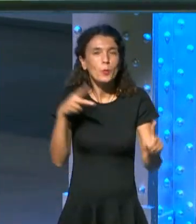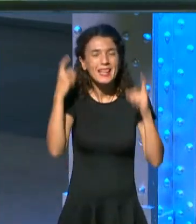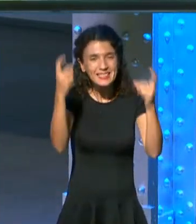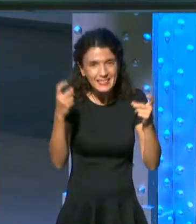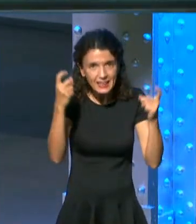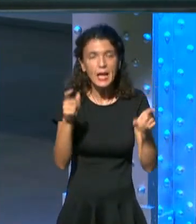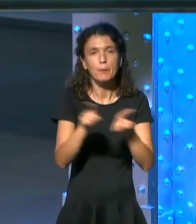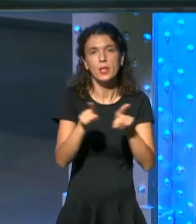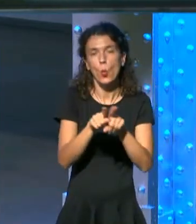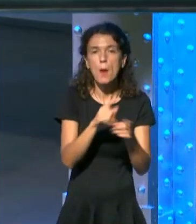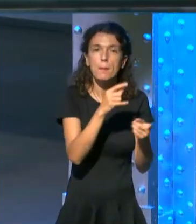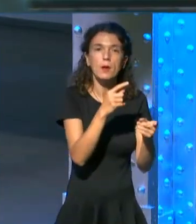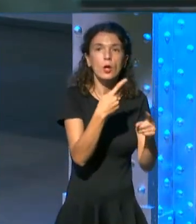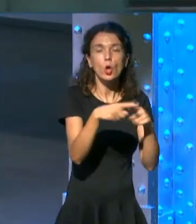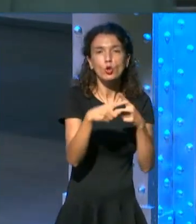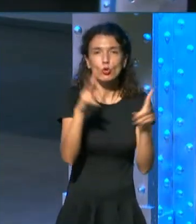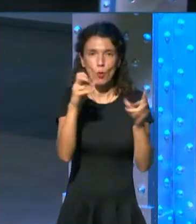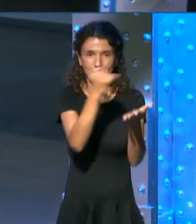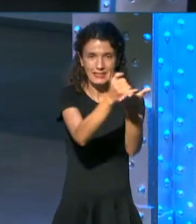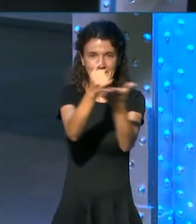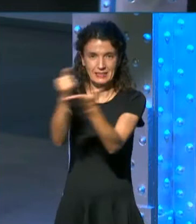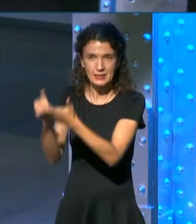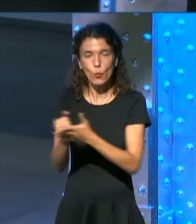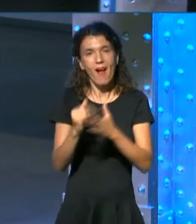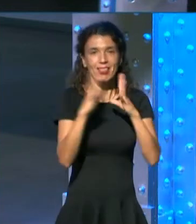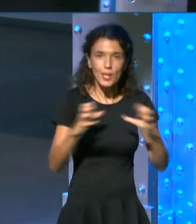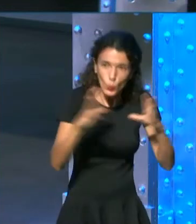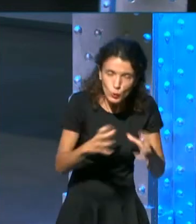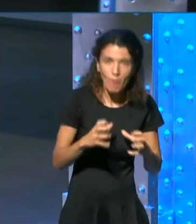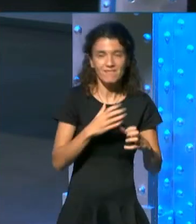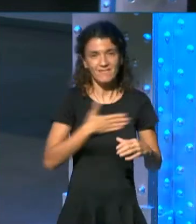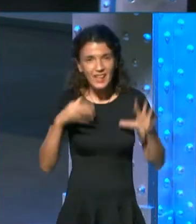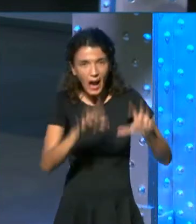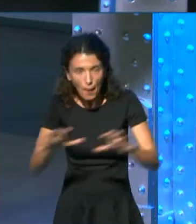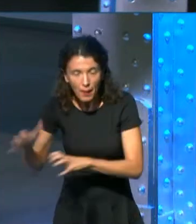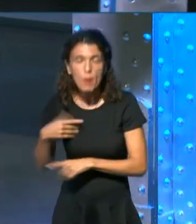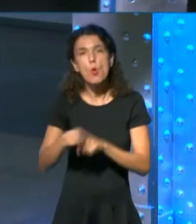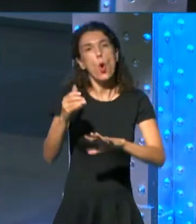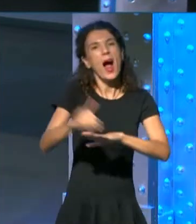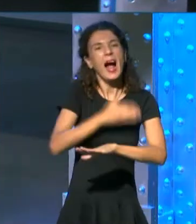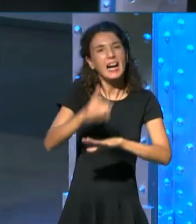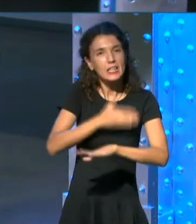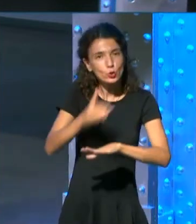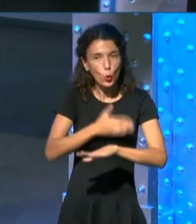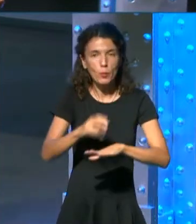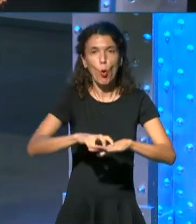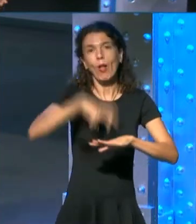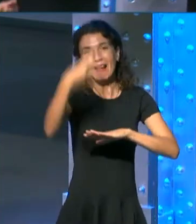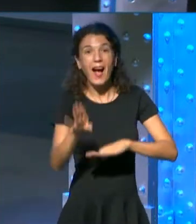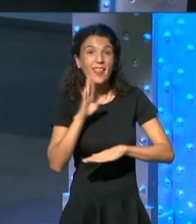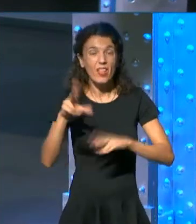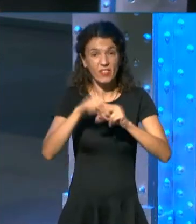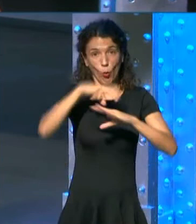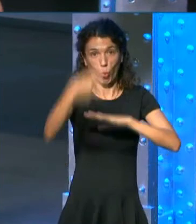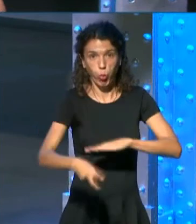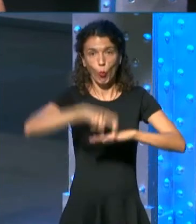intentar probar cosas nuevas con esa ilusión y con esas ganas de aprender. Y un poco gato, cayéndose como yo me caía, porque